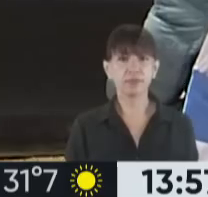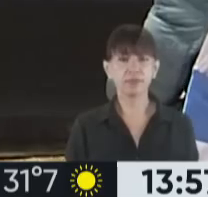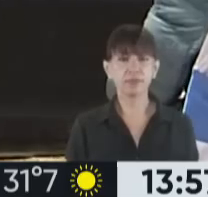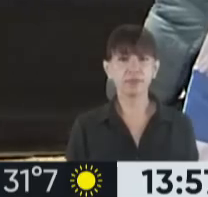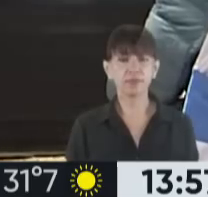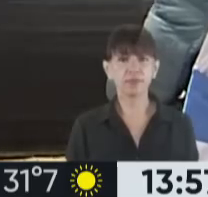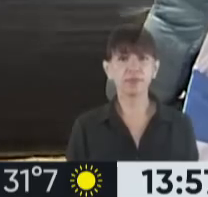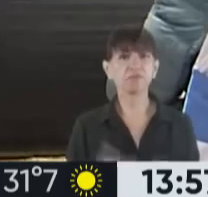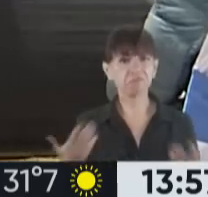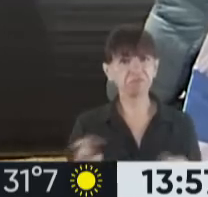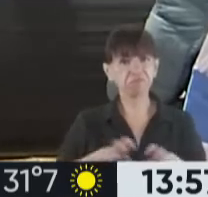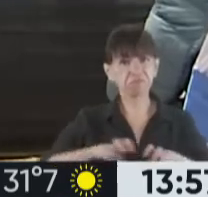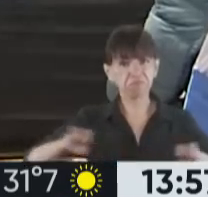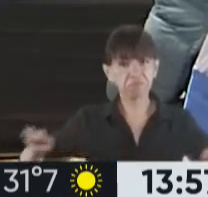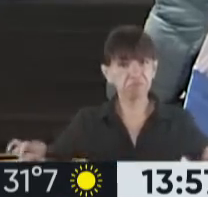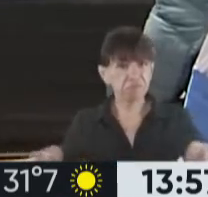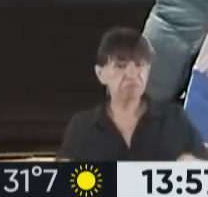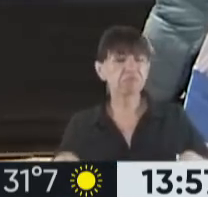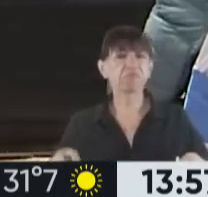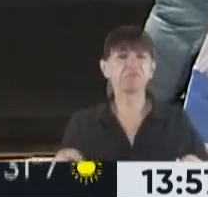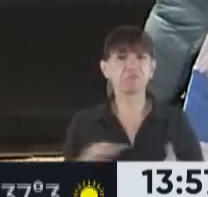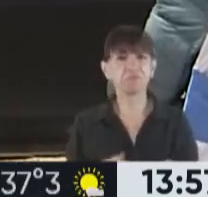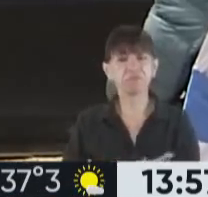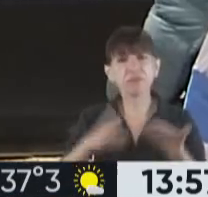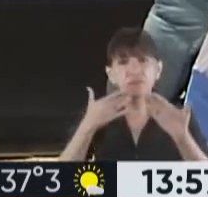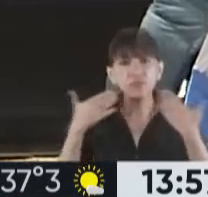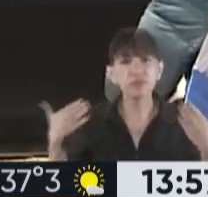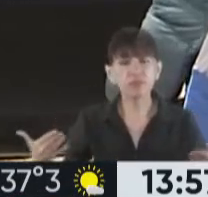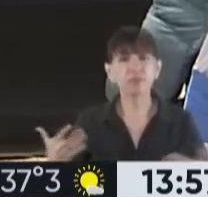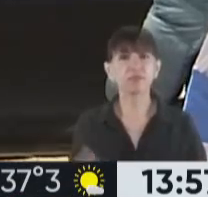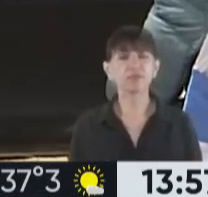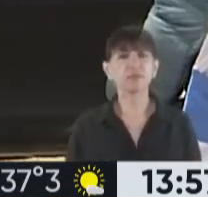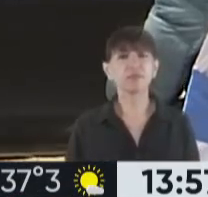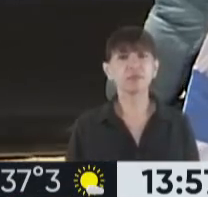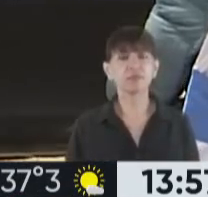Pueden tomar ubicación. Muchas gracias.